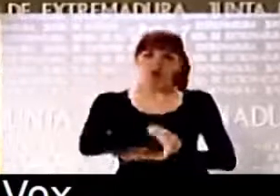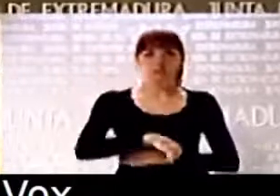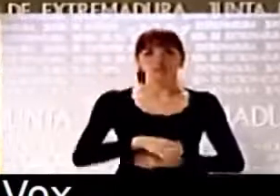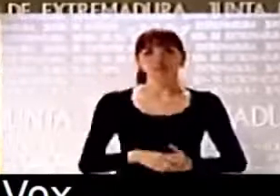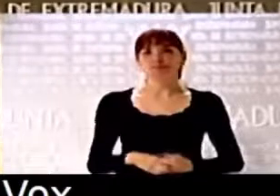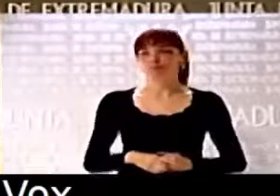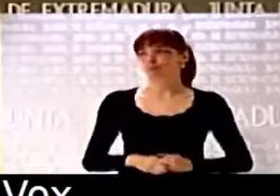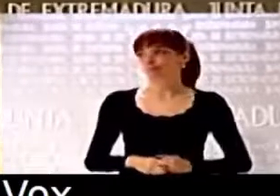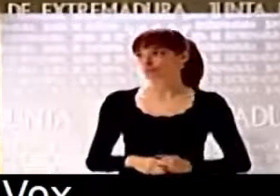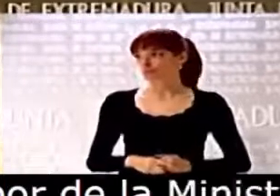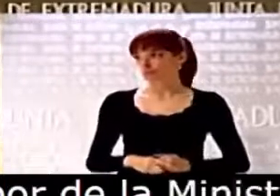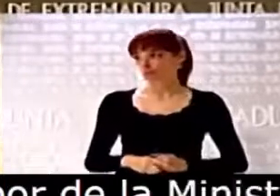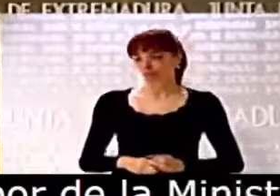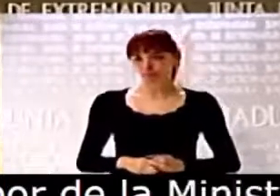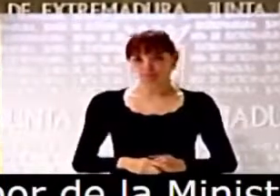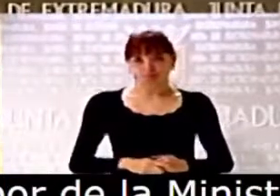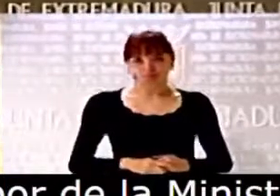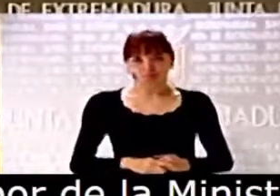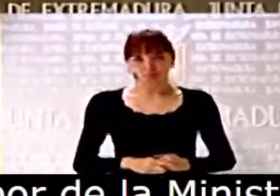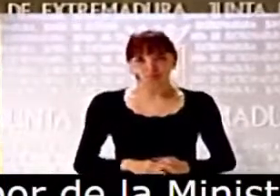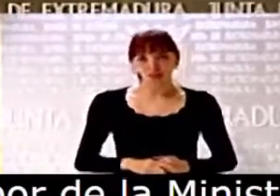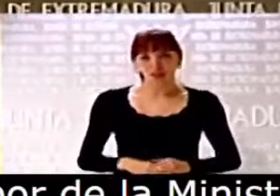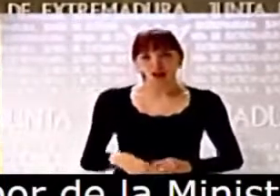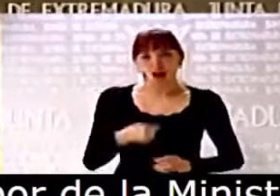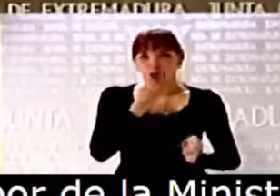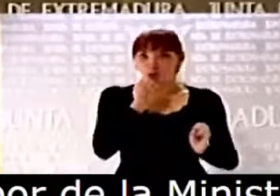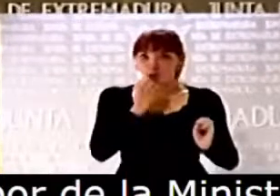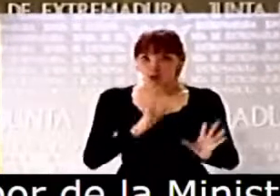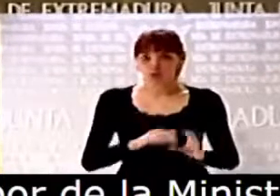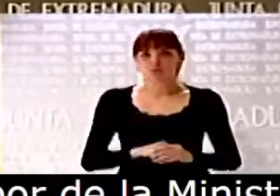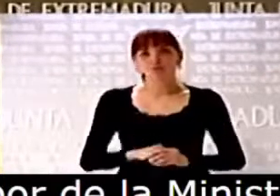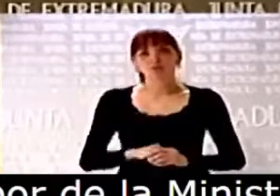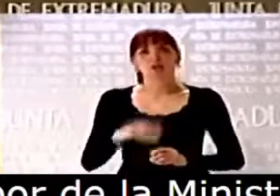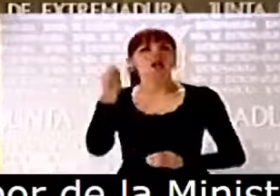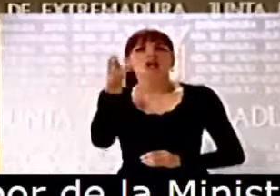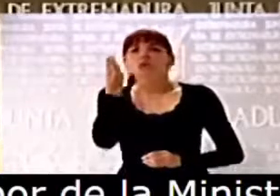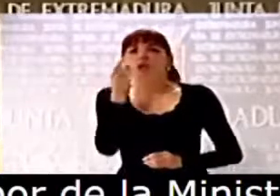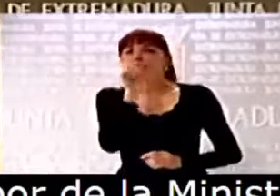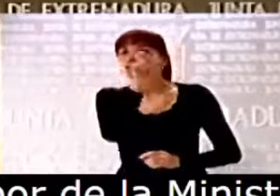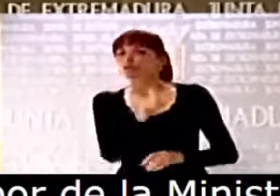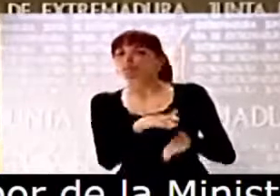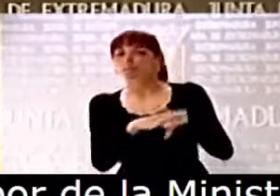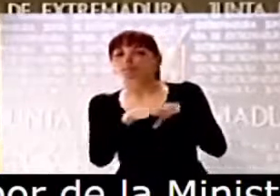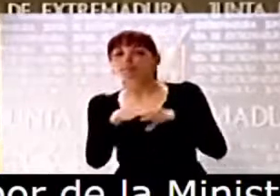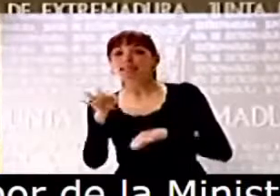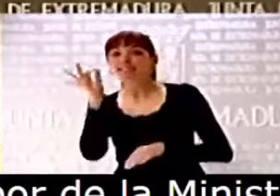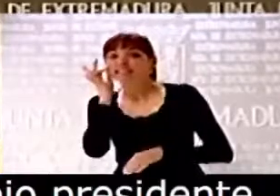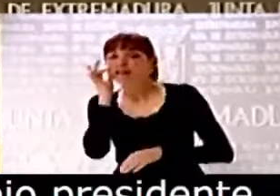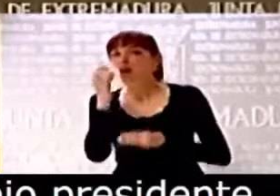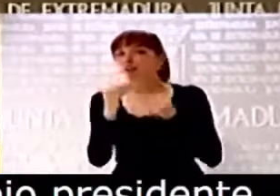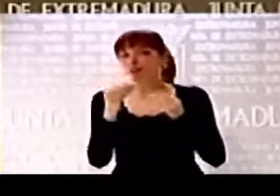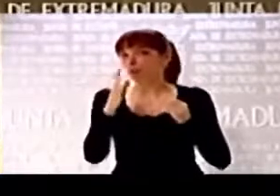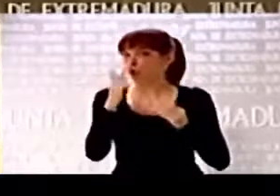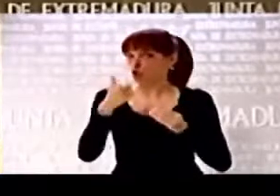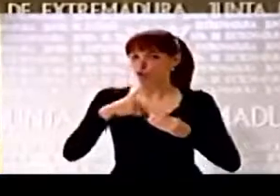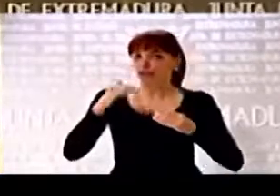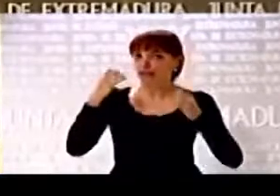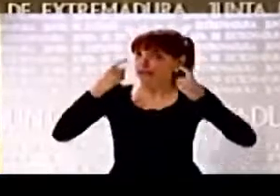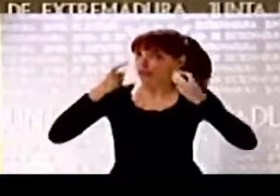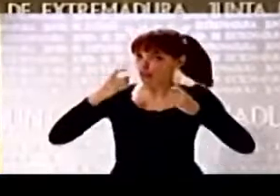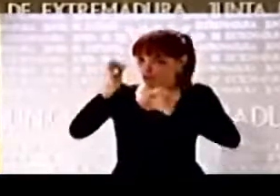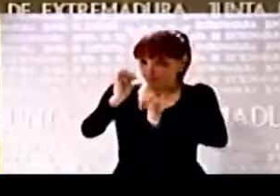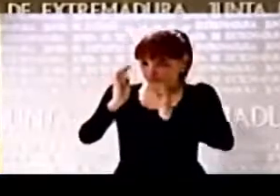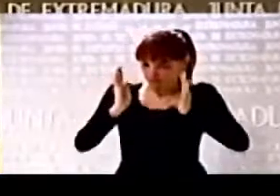Bueno, yo creo que lo que tiene que hacer una ministra, y es en lo que yo intento concentrarme al máximo posible, es en